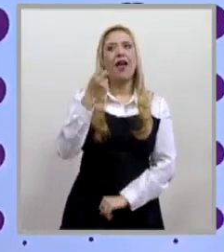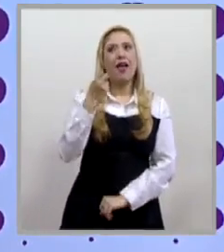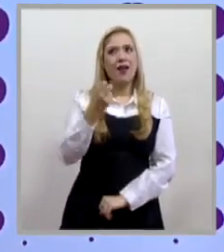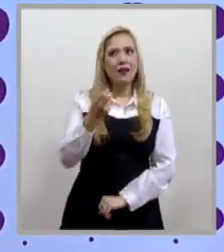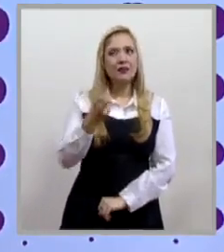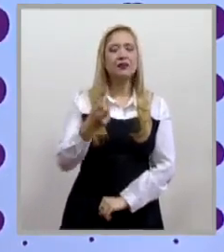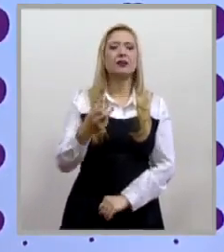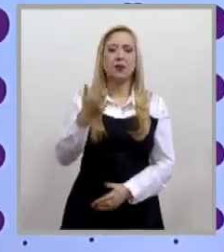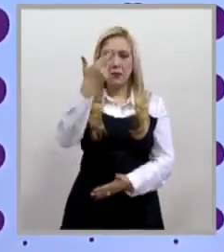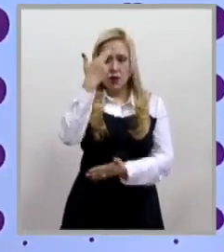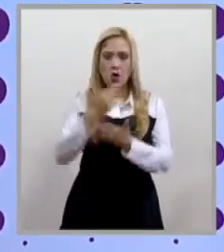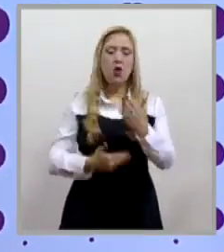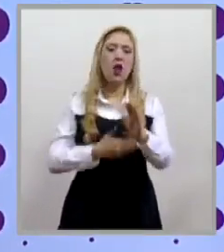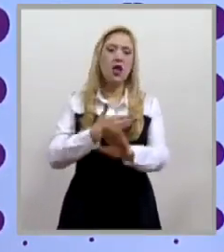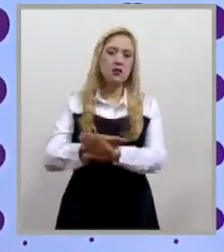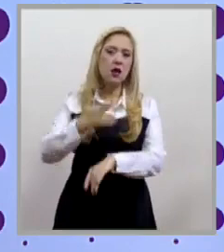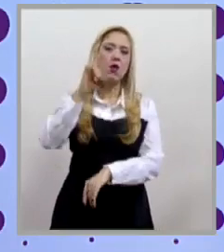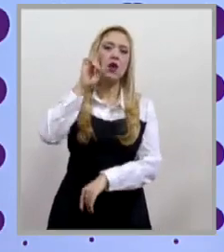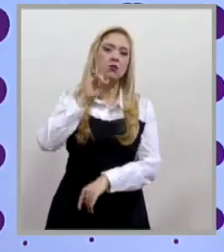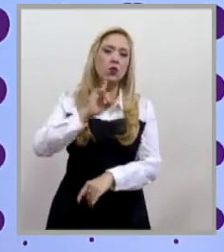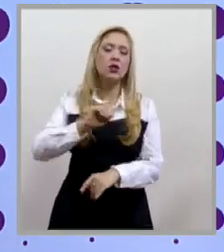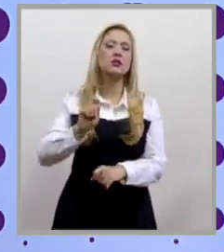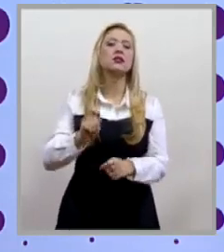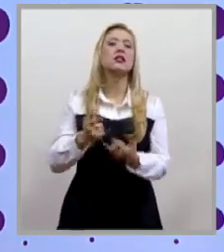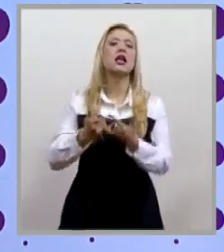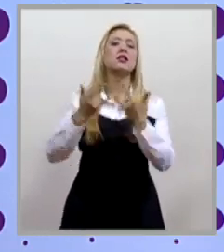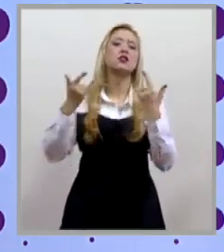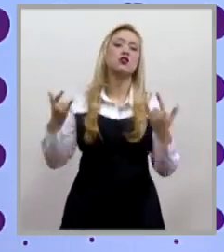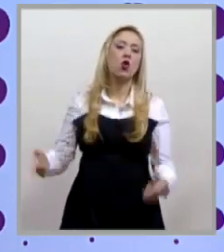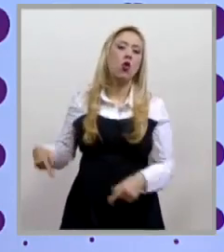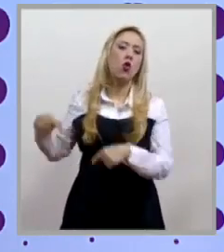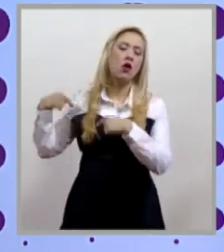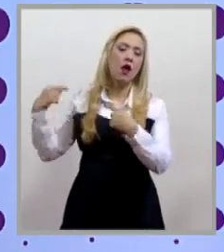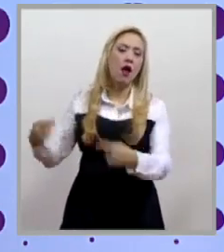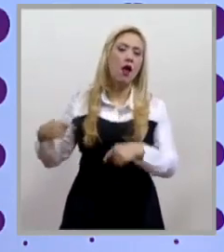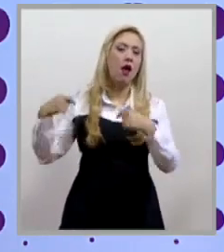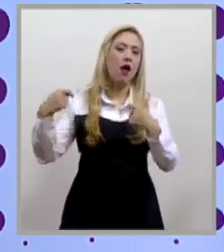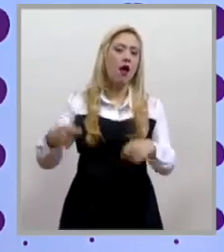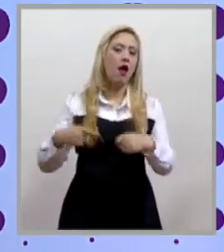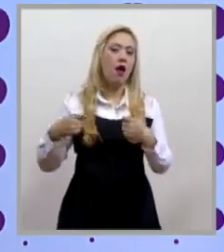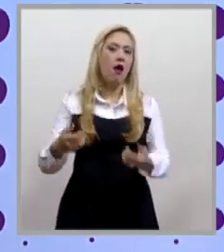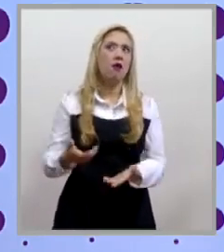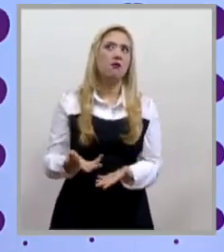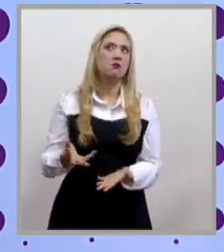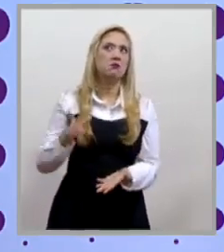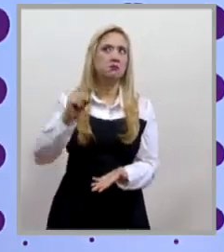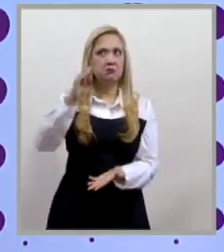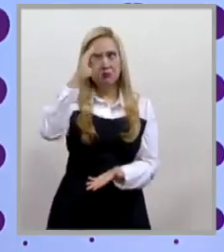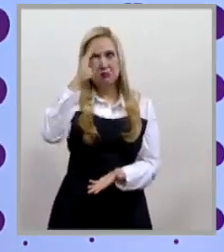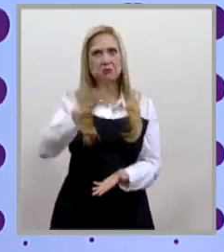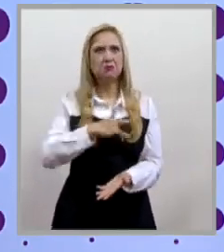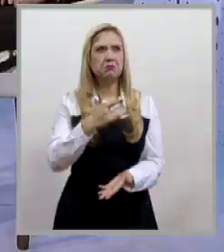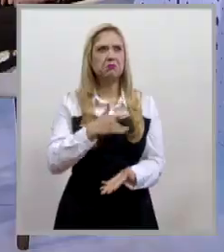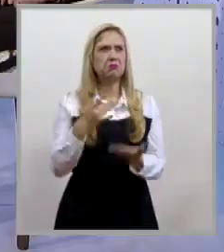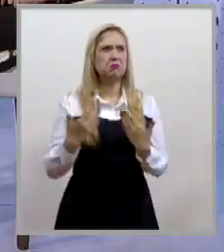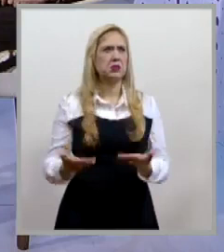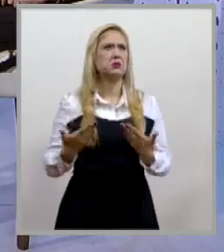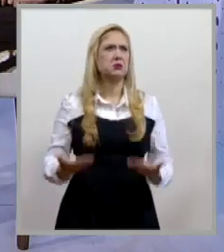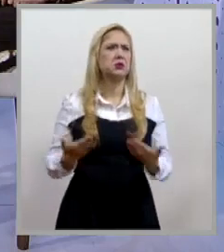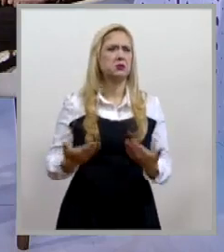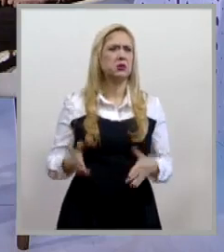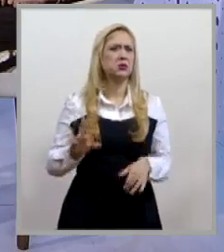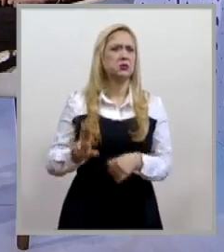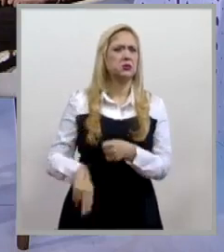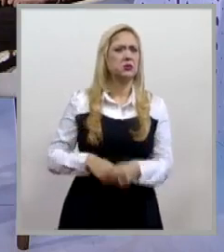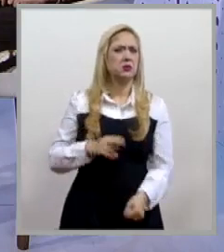a la violencia contra las mujeres, este cambio que no se asimila rápidamente dentro de la sociedad por